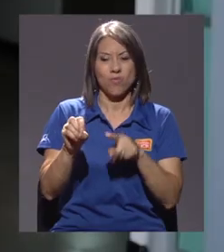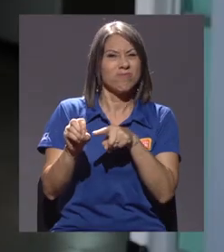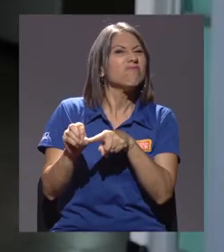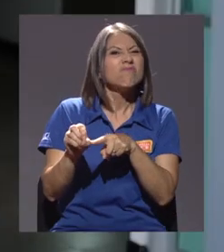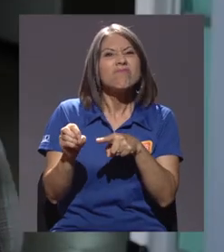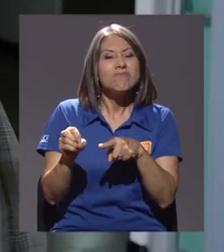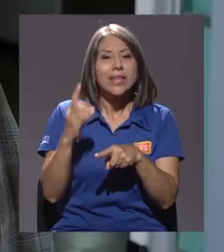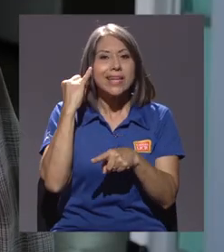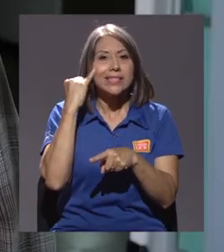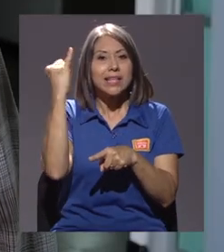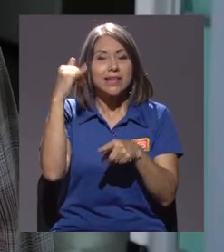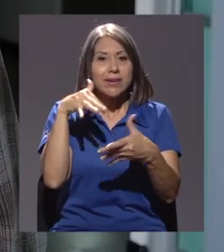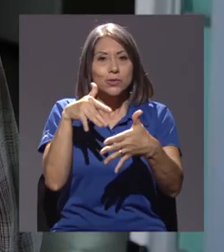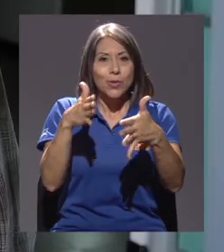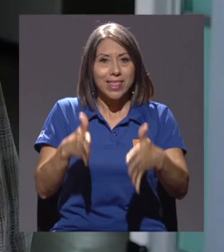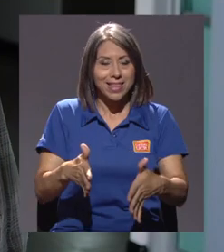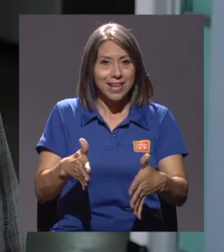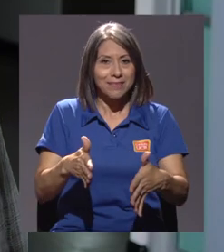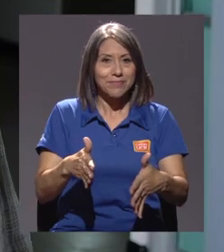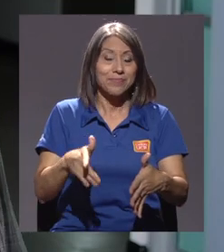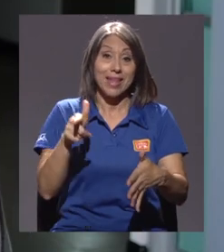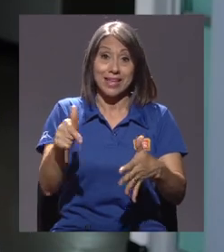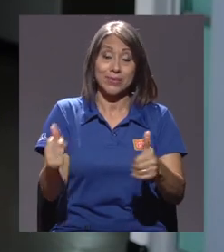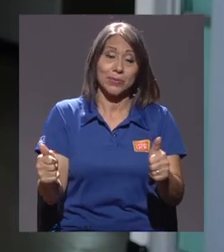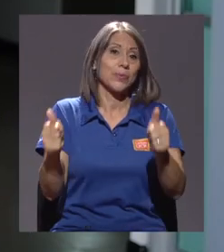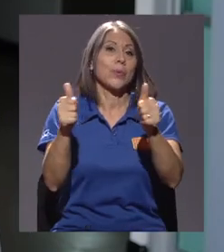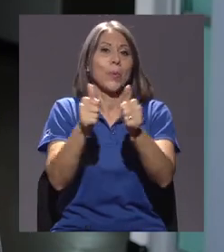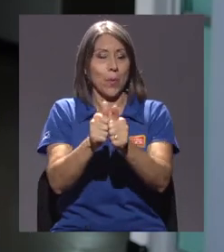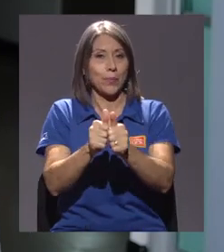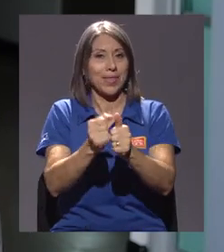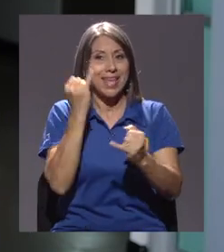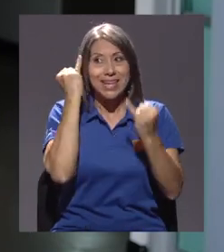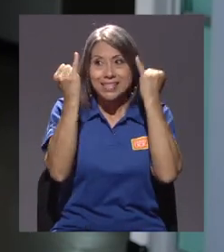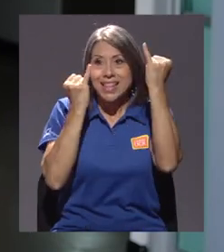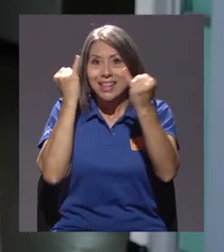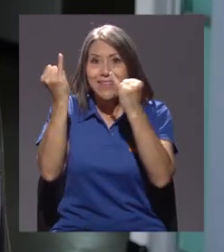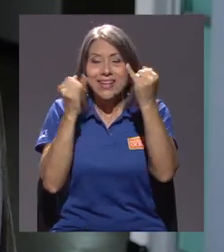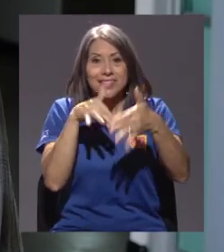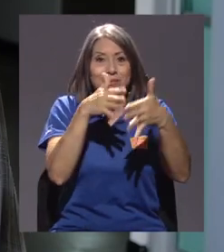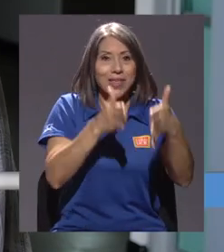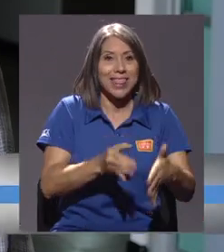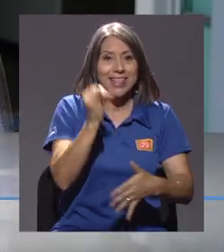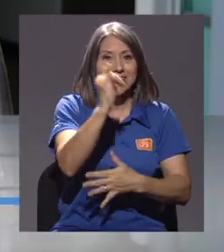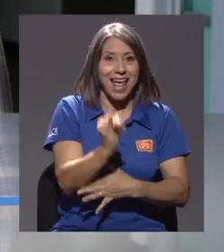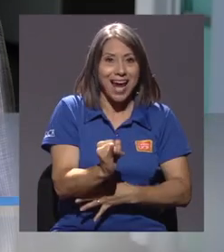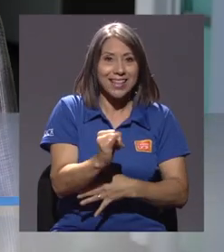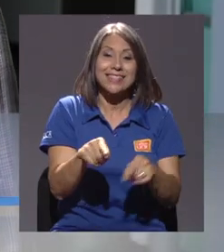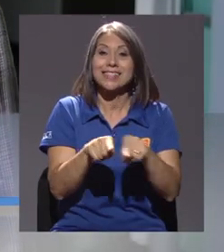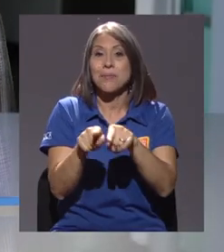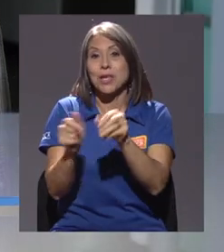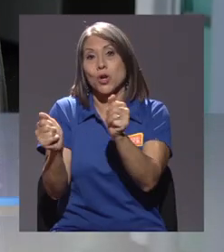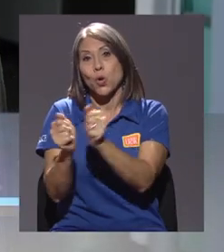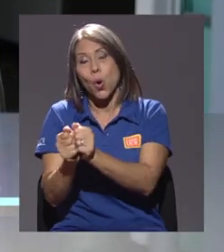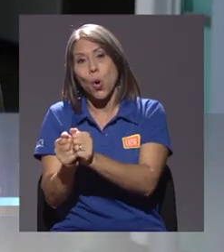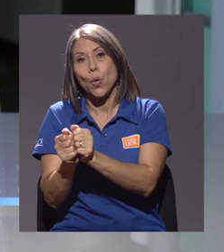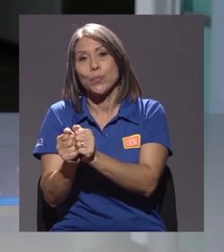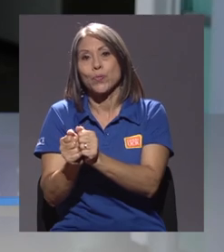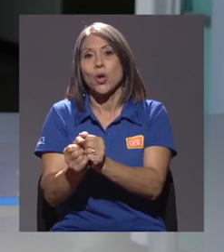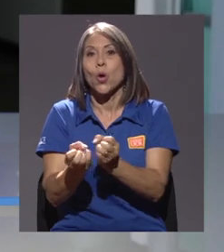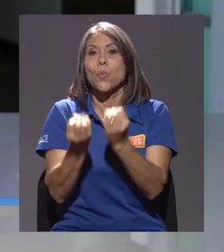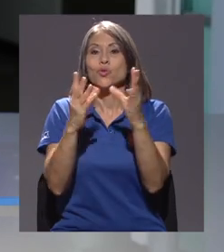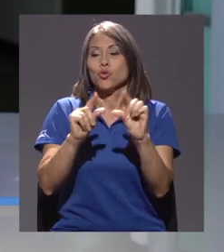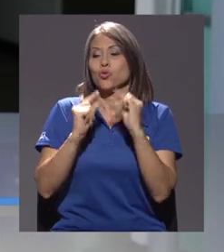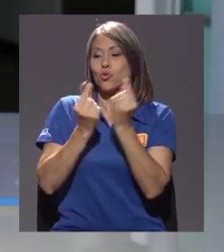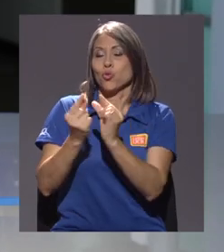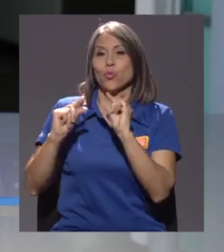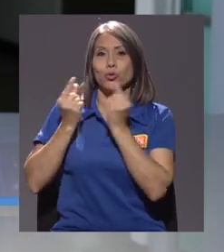como una iniciativa estudiantil, viene de la mano con las iniciativas de los estudiantes de artes, viene mucho de la mano con la iniciativa de muchos